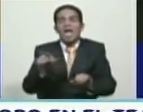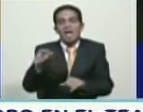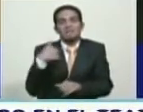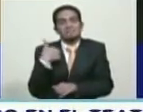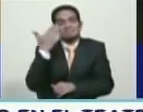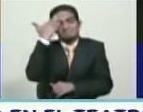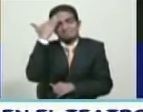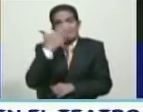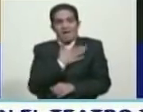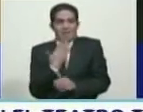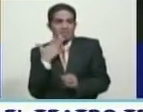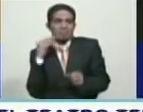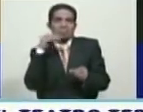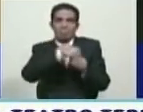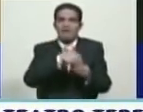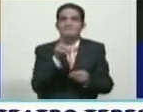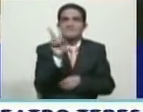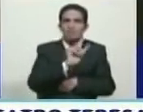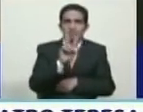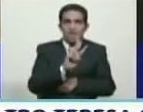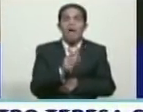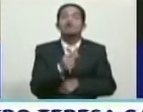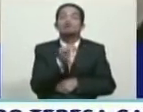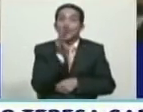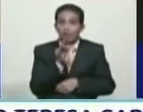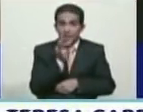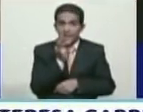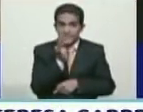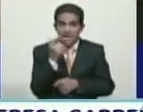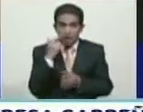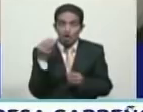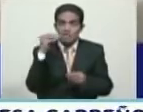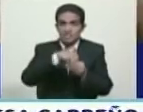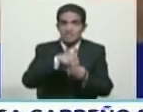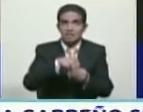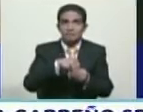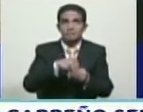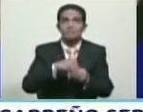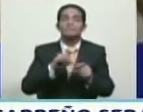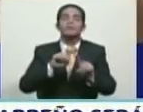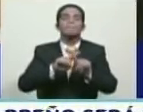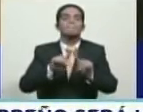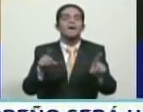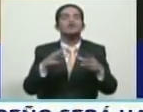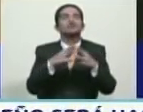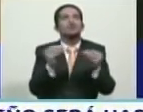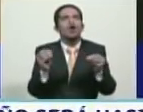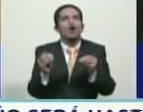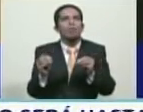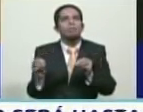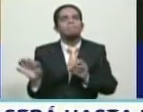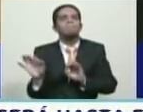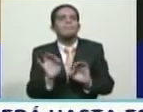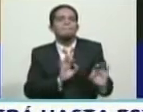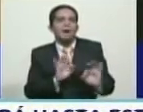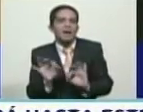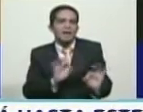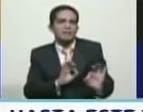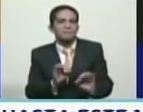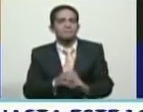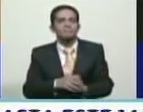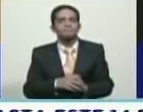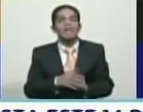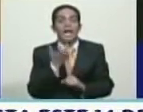Venezuela y aún lo están haciendo, pero todo estaba preparándose. Si usted obtiene